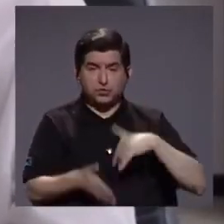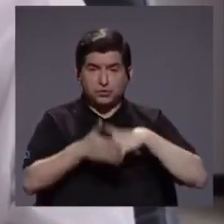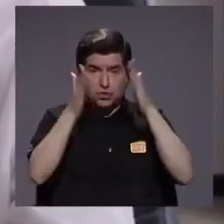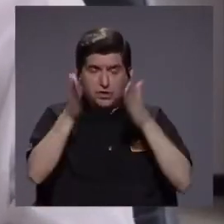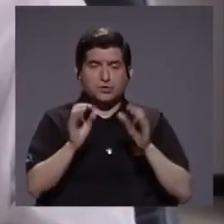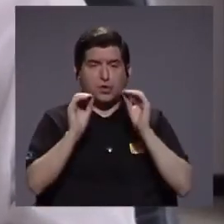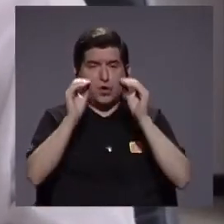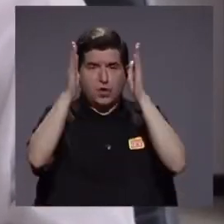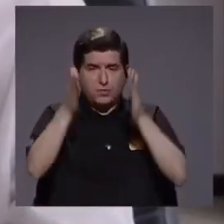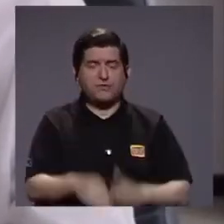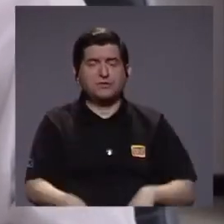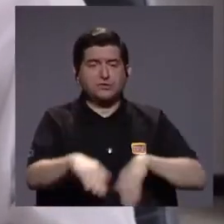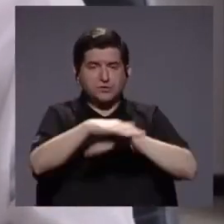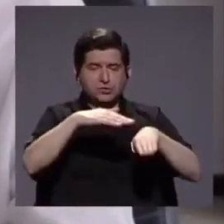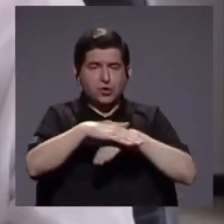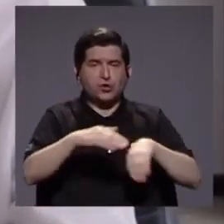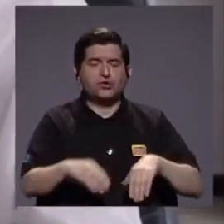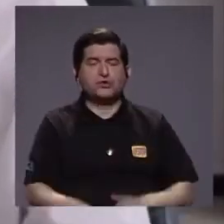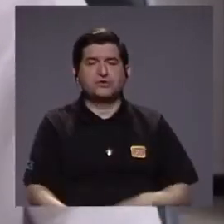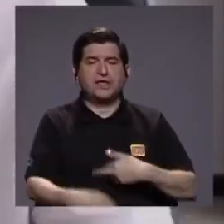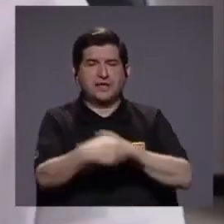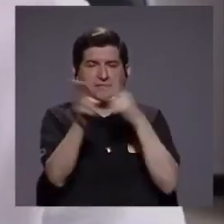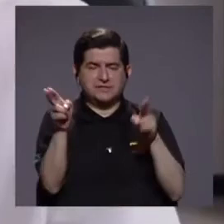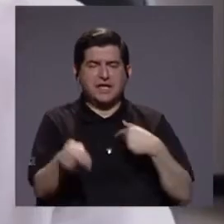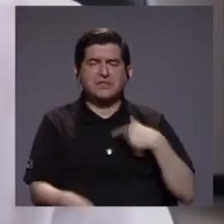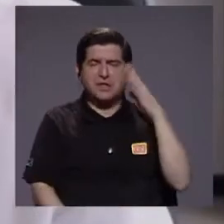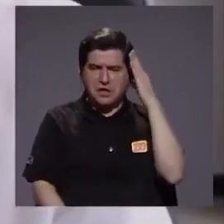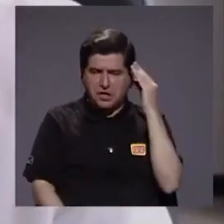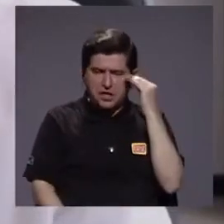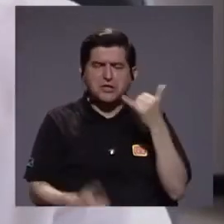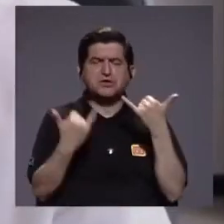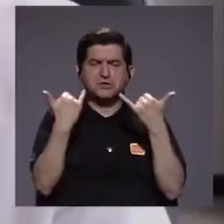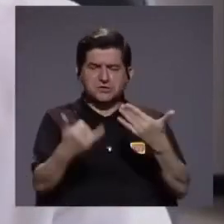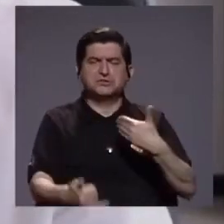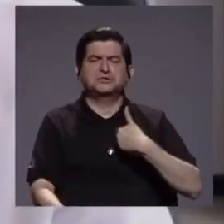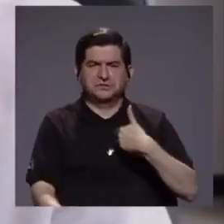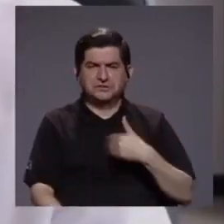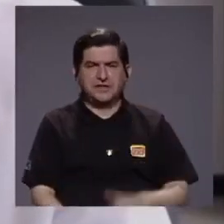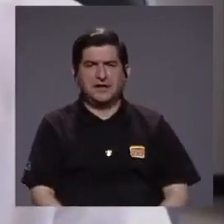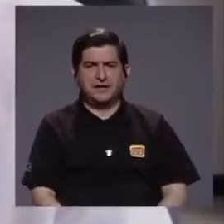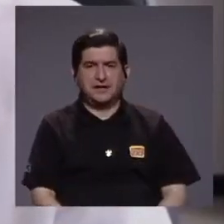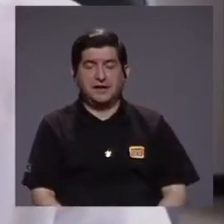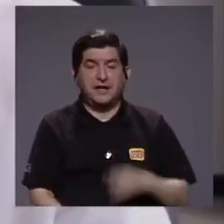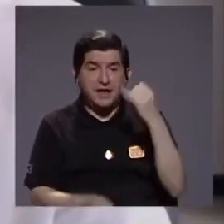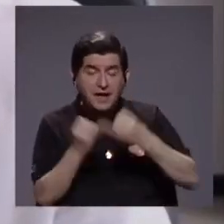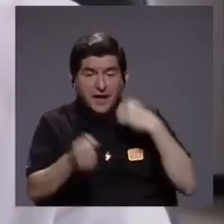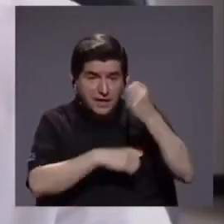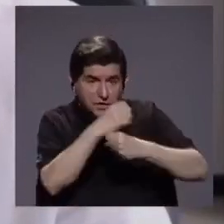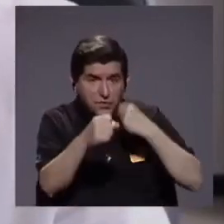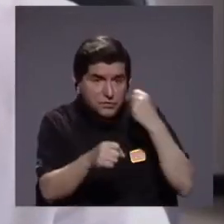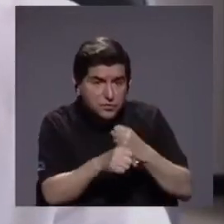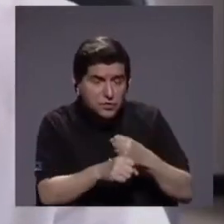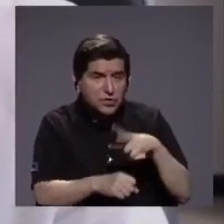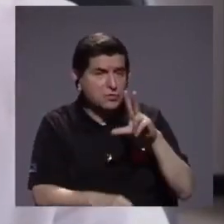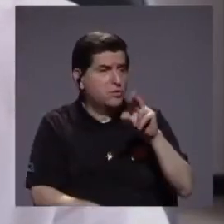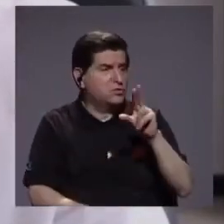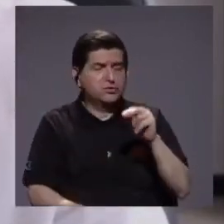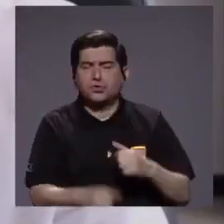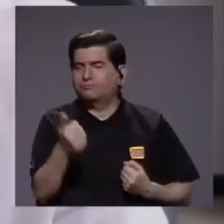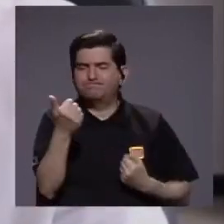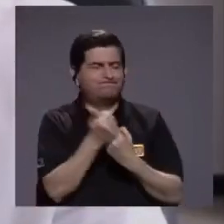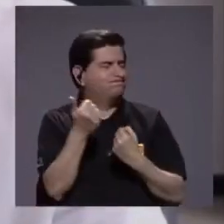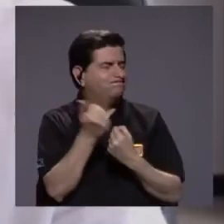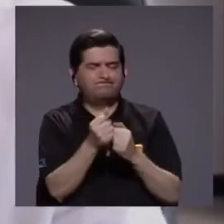y profesor de sede regional y tengo toda esa experiencia y esas vivencias y sin duda en los últimos años no ha habido el